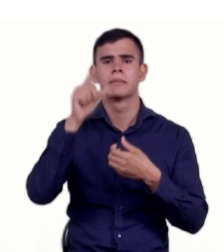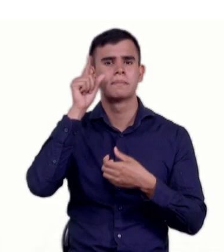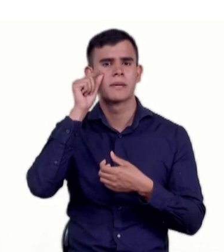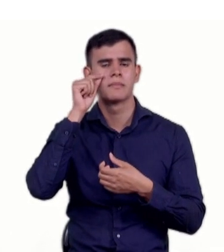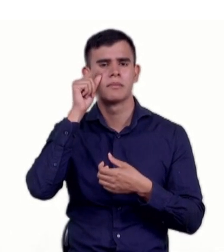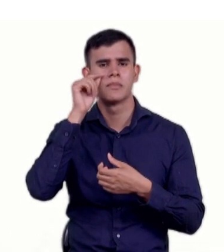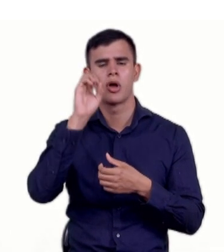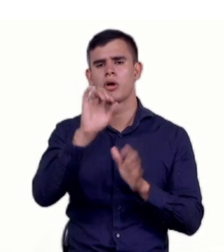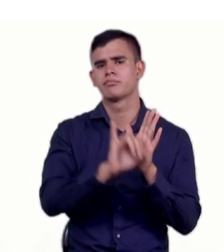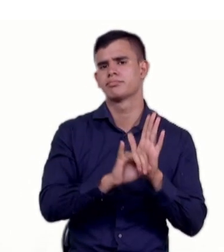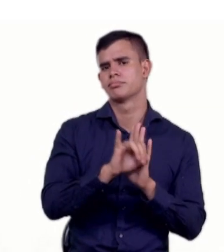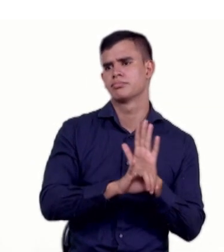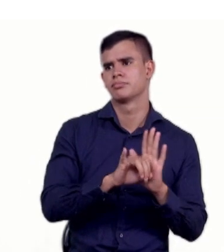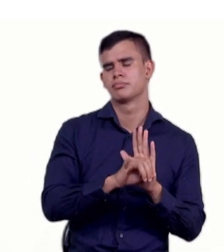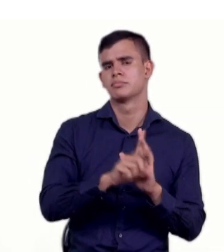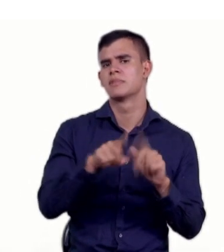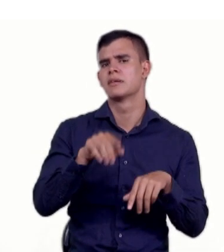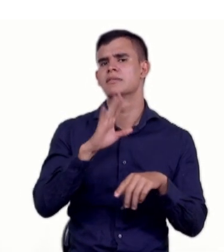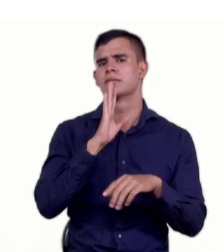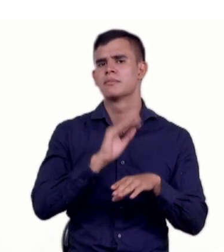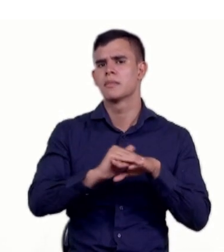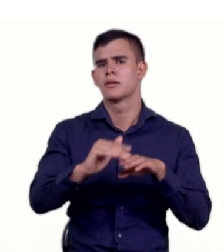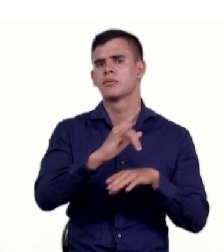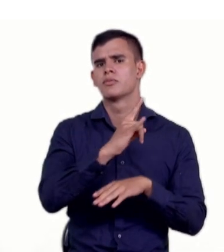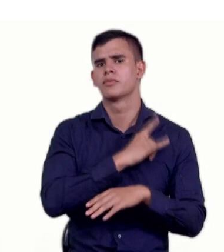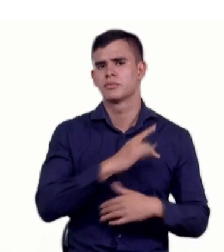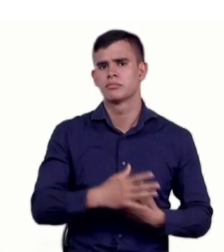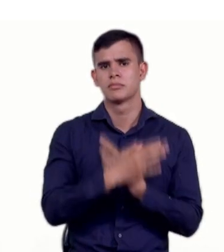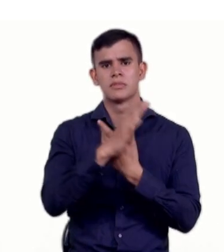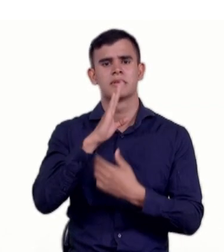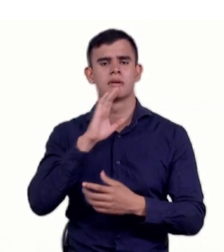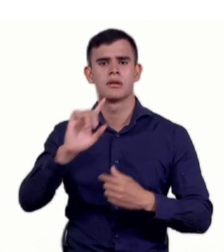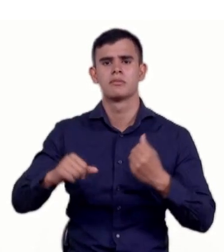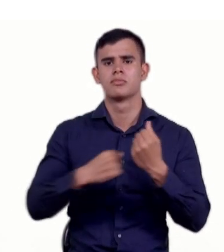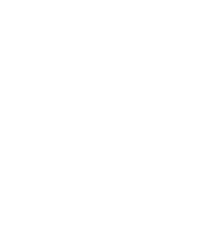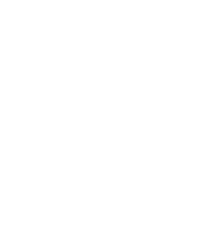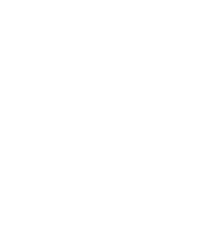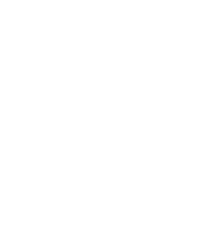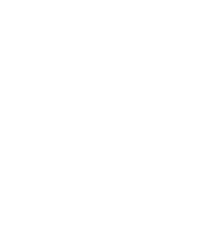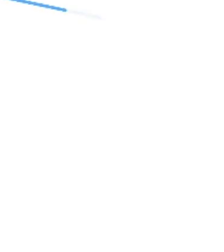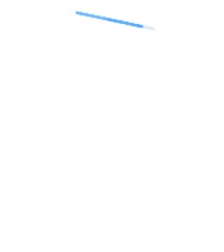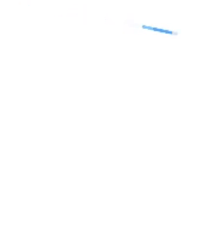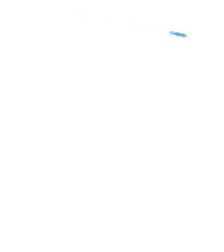Instagram. Ellas-cuentan 2020. Invita Universidad Santiago de Cali.